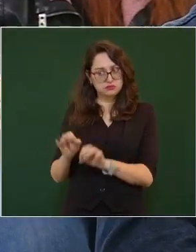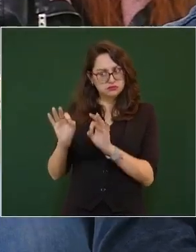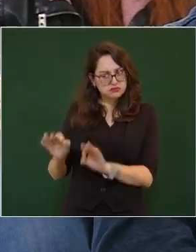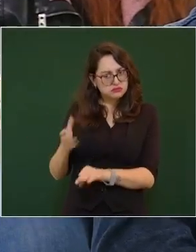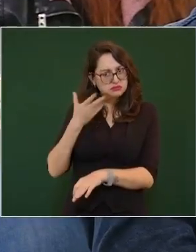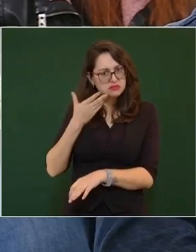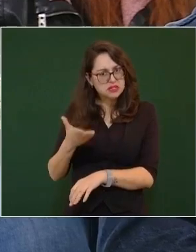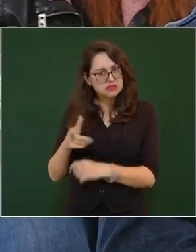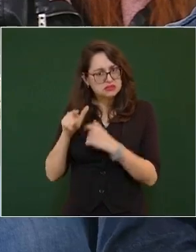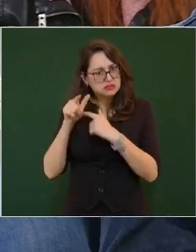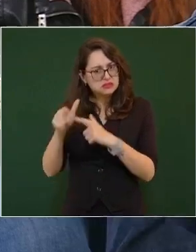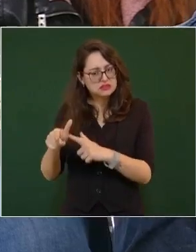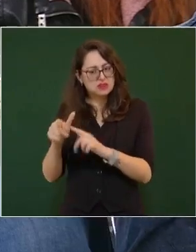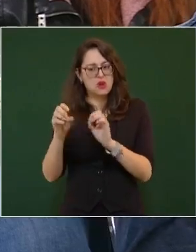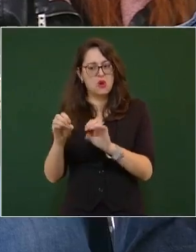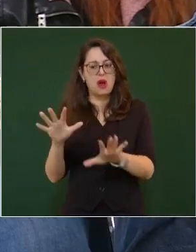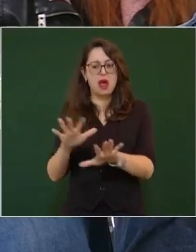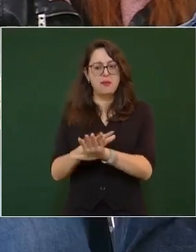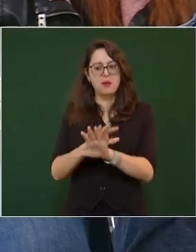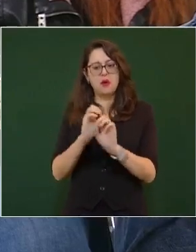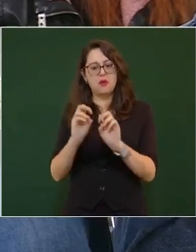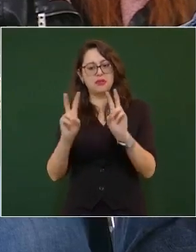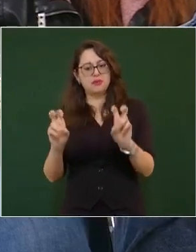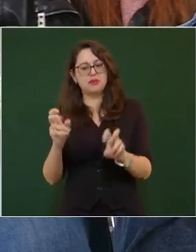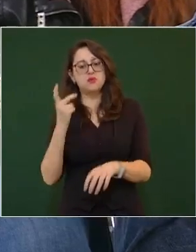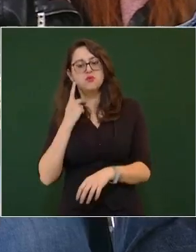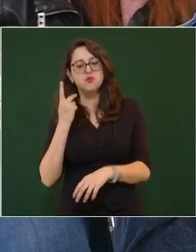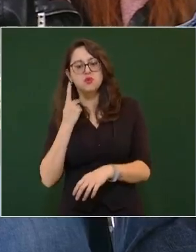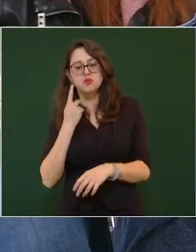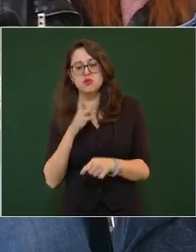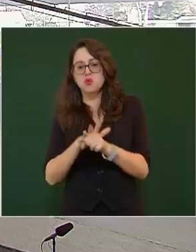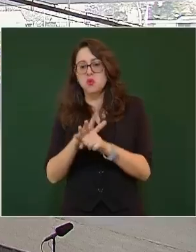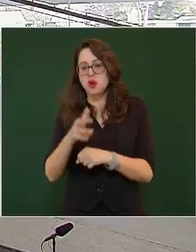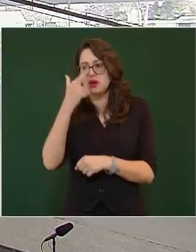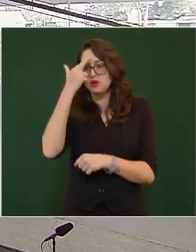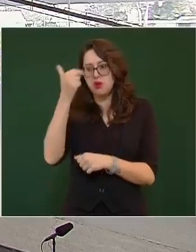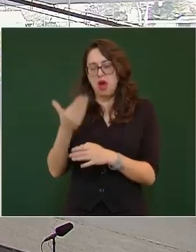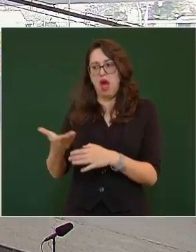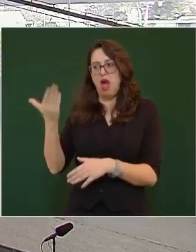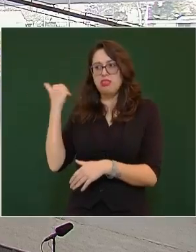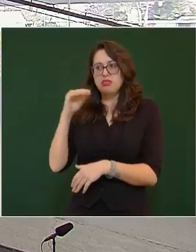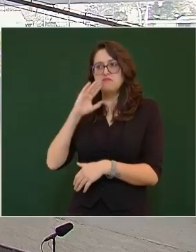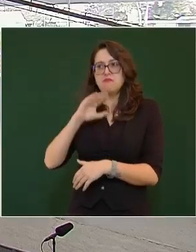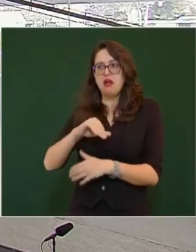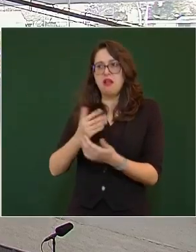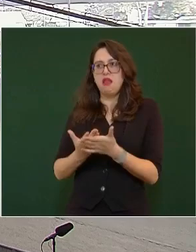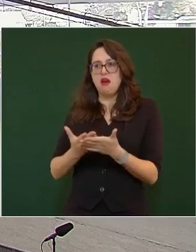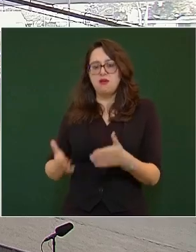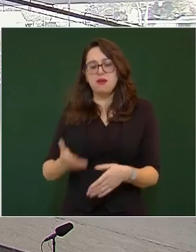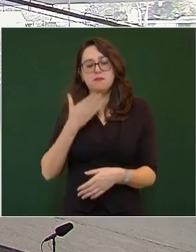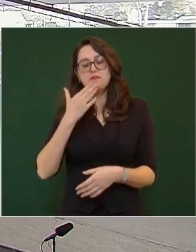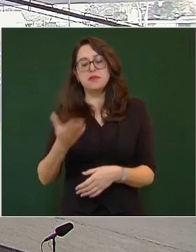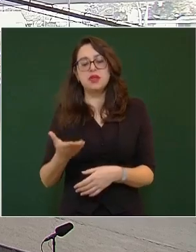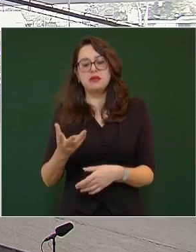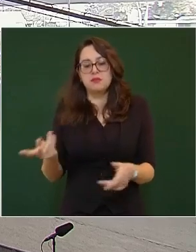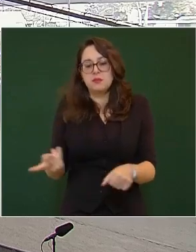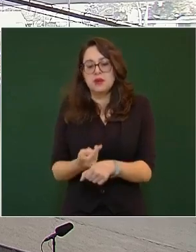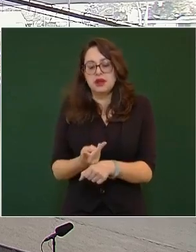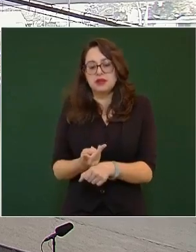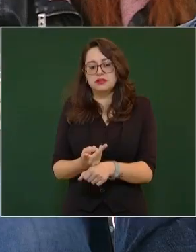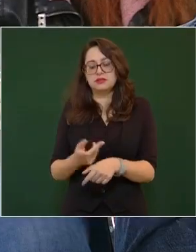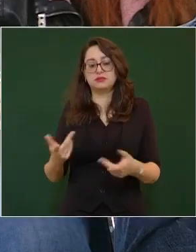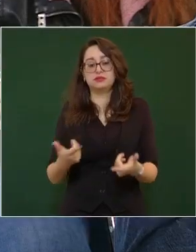cambiado o es un tema político? Porque incluso, y con esto acabo este tema, incluso la gente de